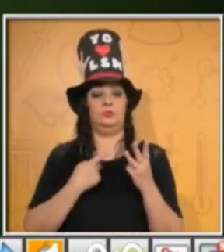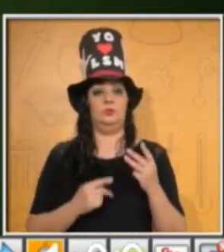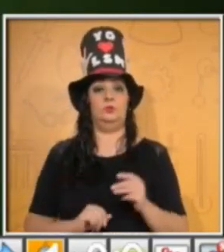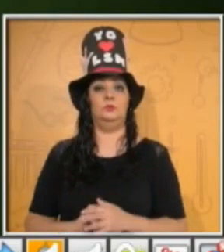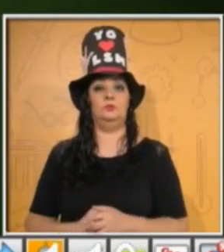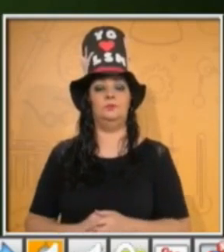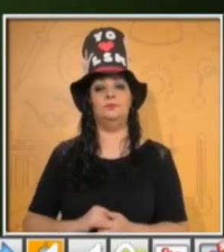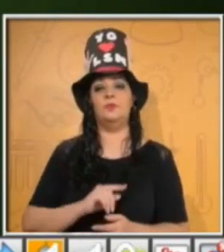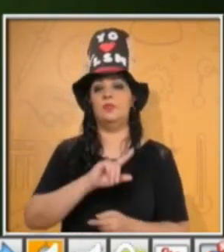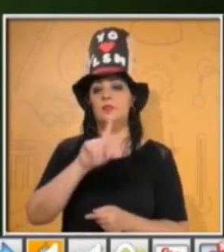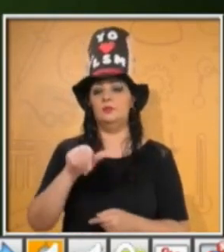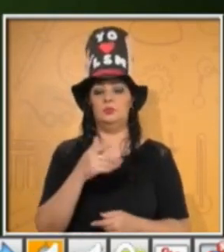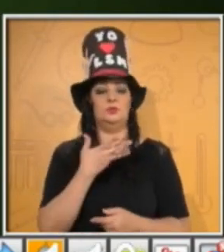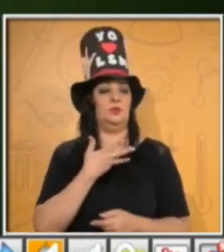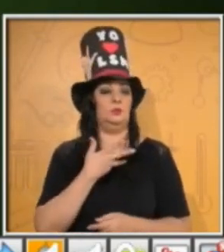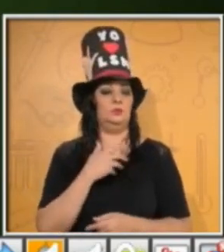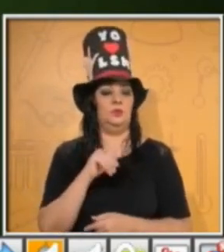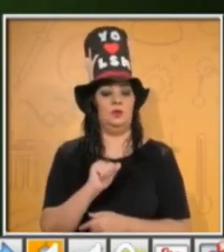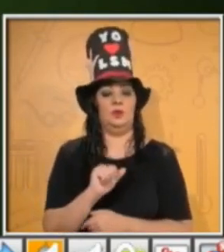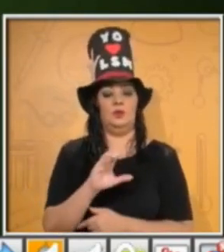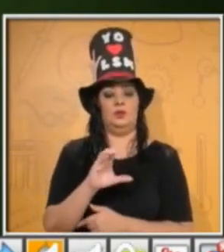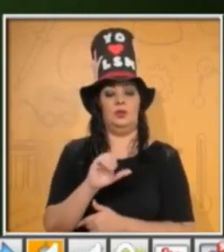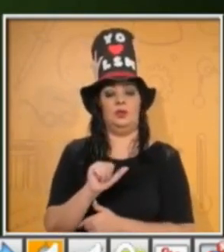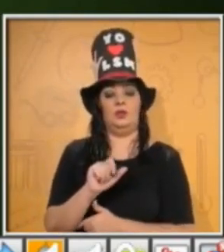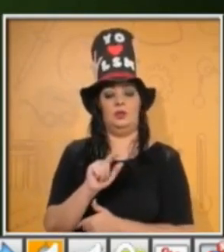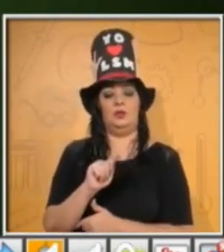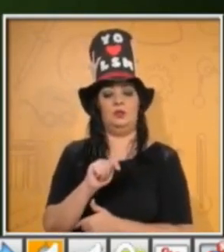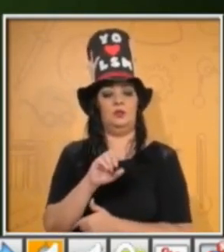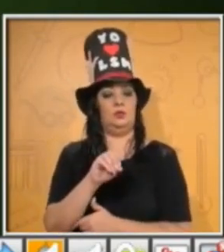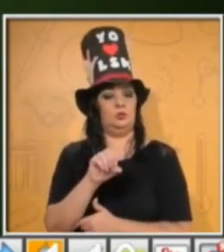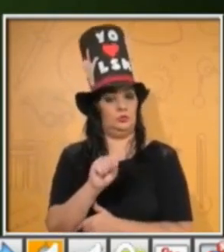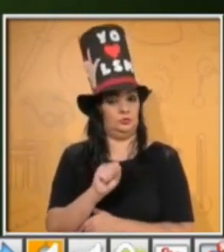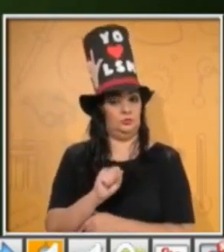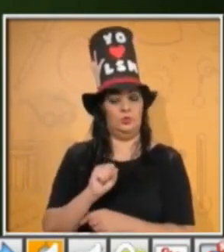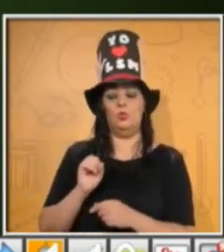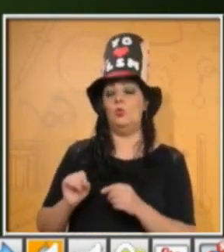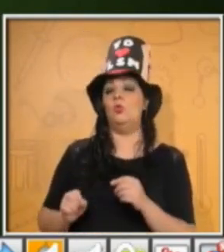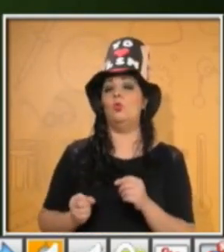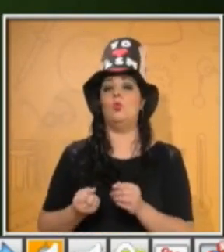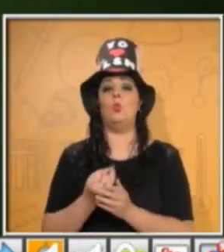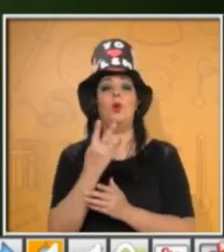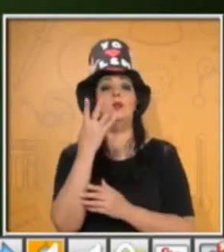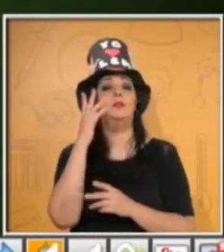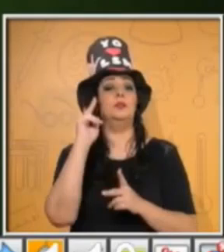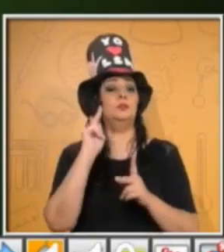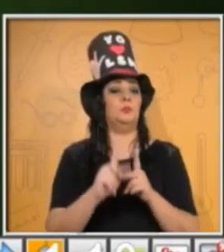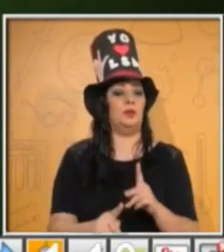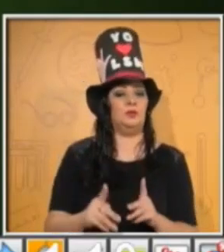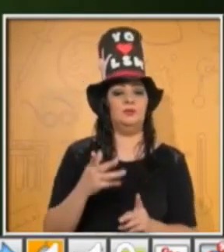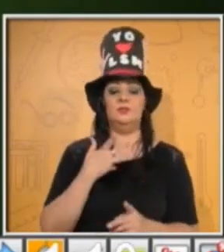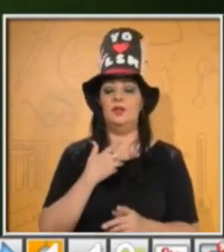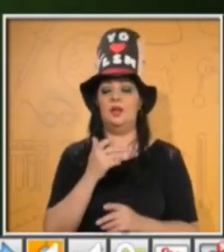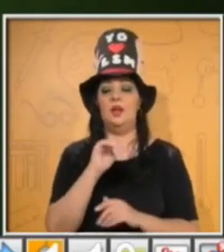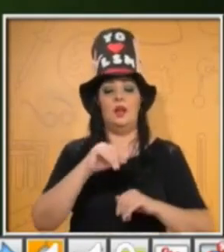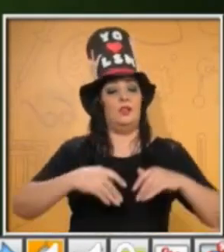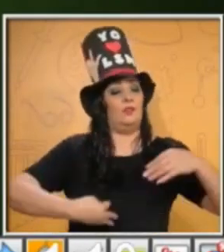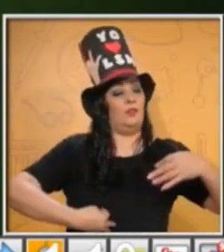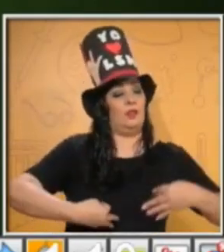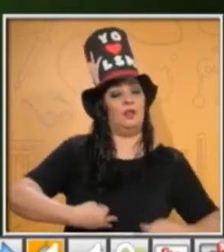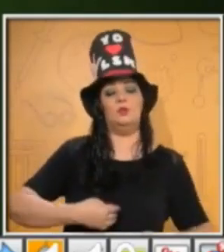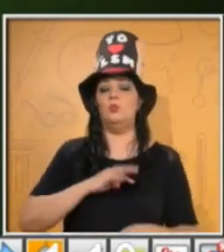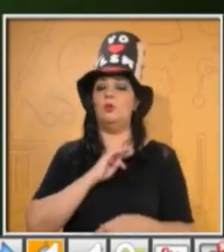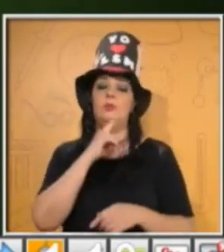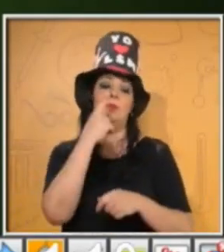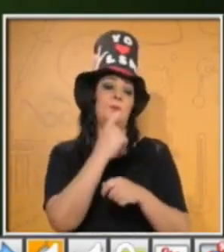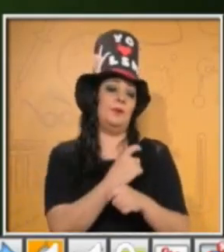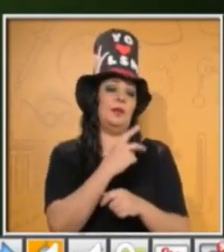Posteriormente tenemos los actos, que son las partes en las que se divide la obra. En este caso puede ser primer acto, segundo acto,